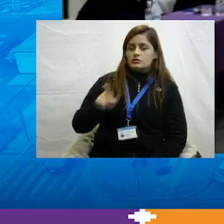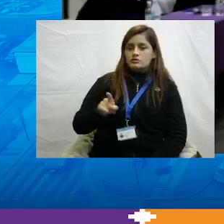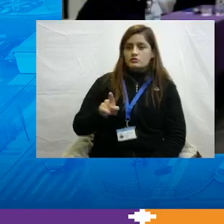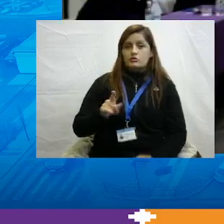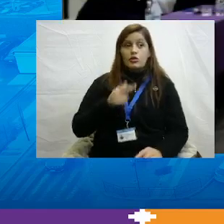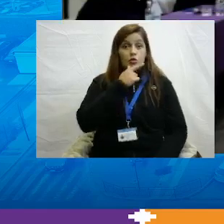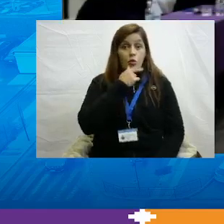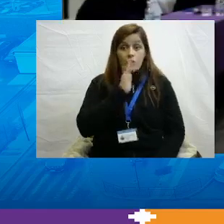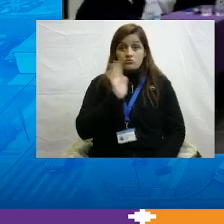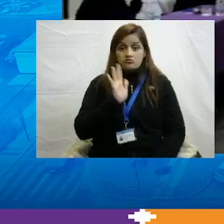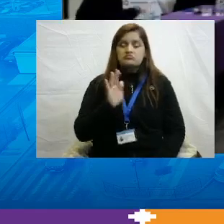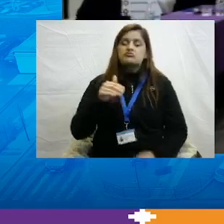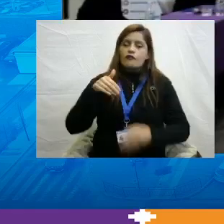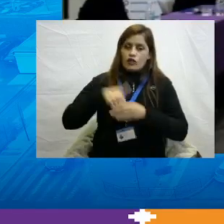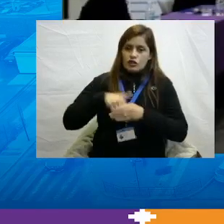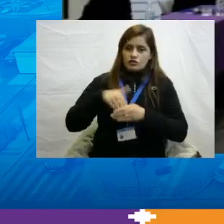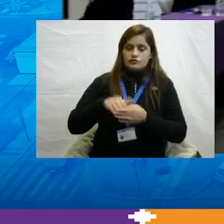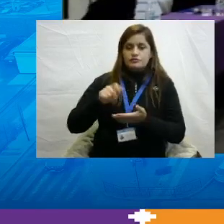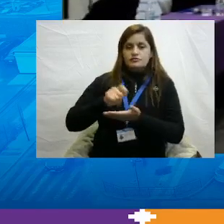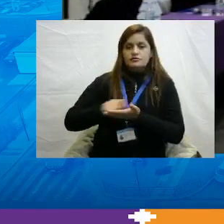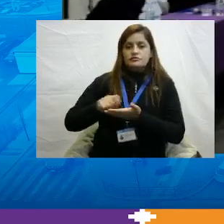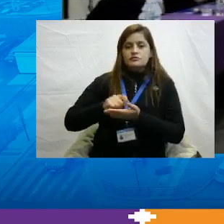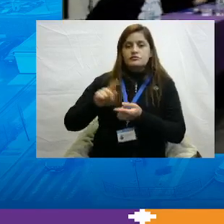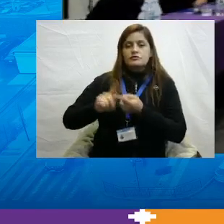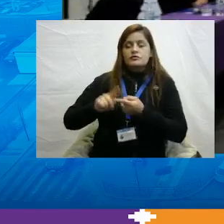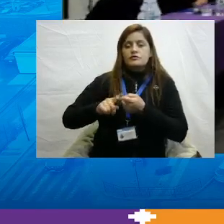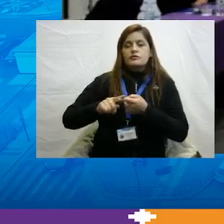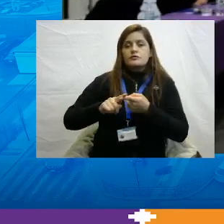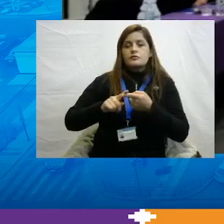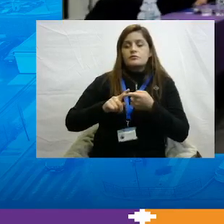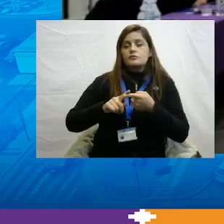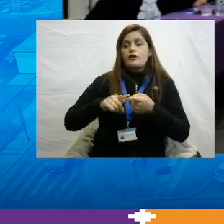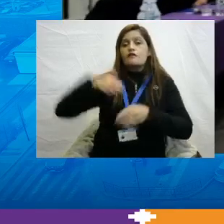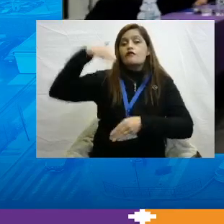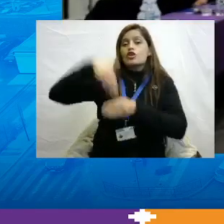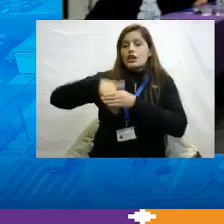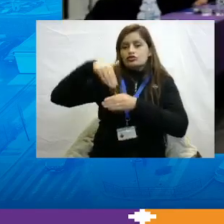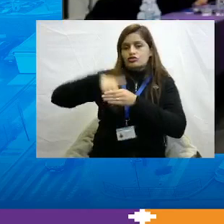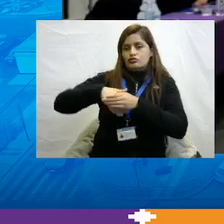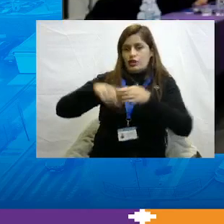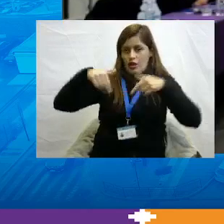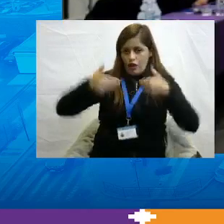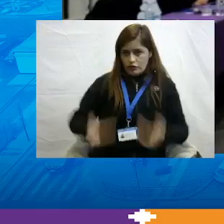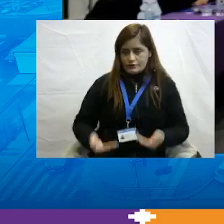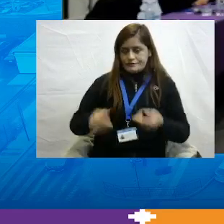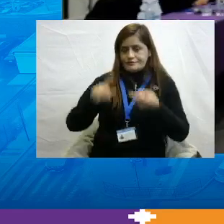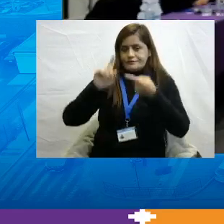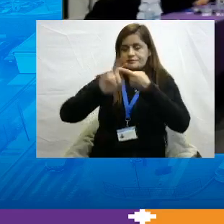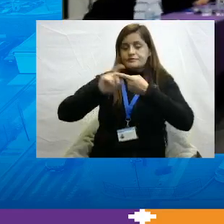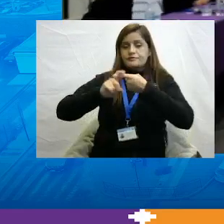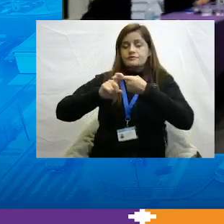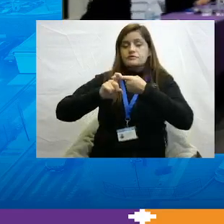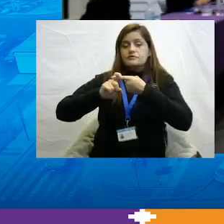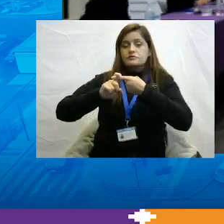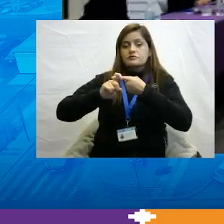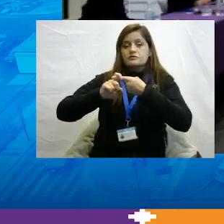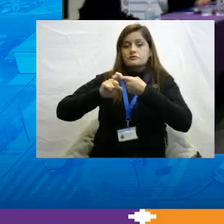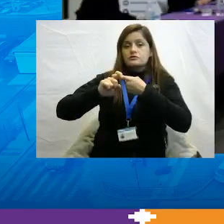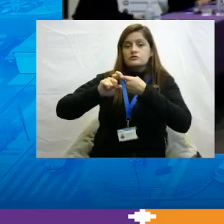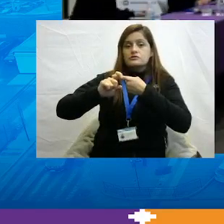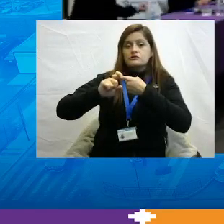No. Pasamos a votación entonces. Ya, entonces procede a votar lo propuesto por la asesoría jurídica. Señor